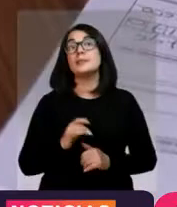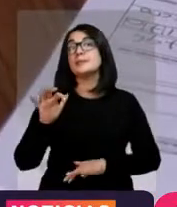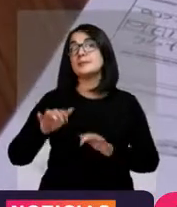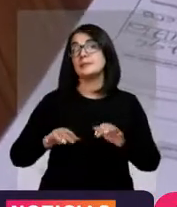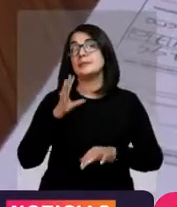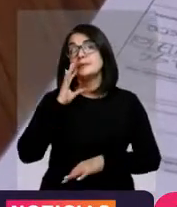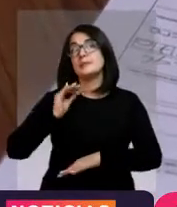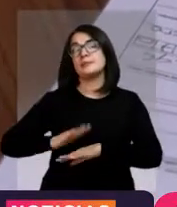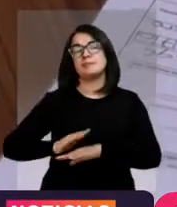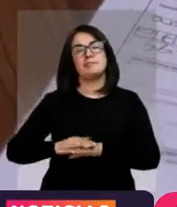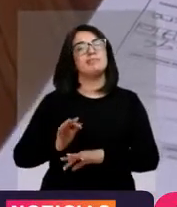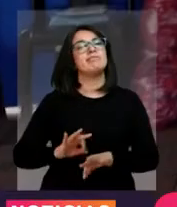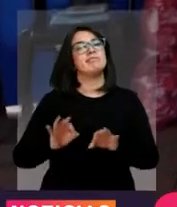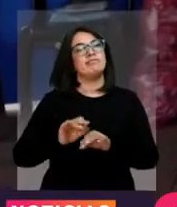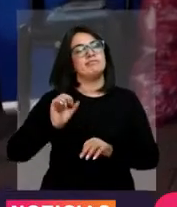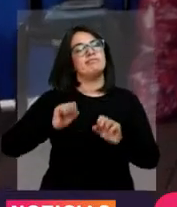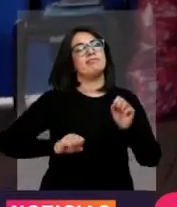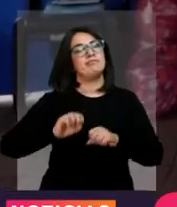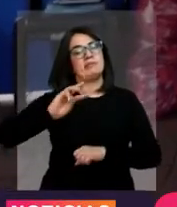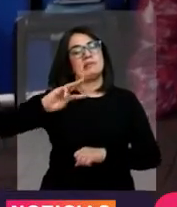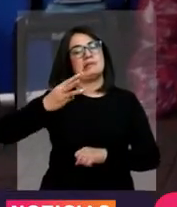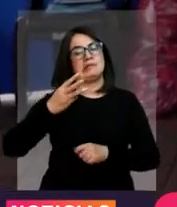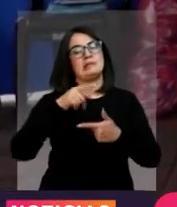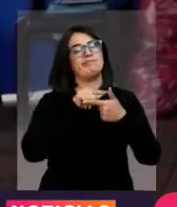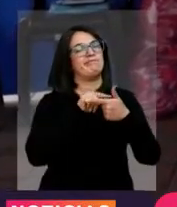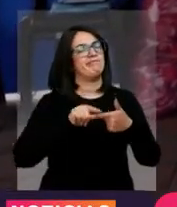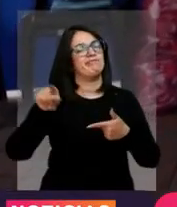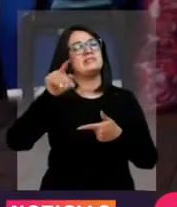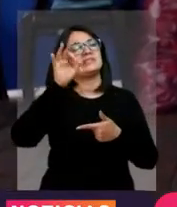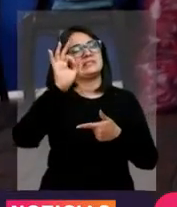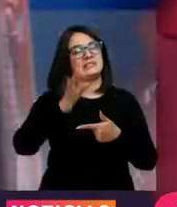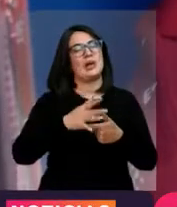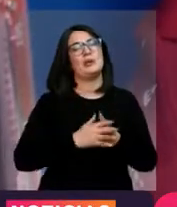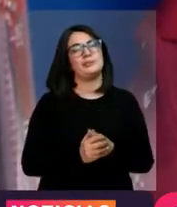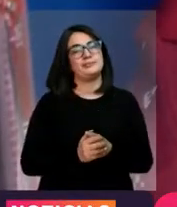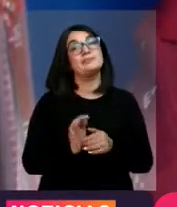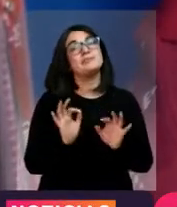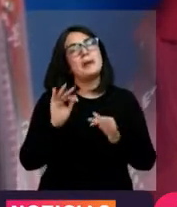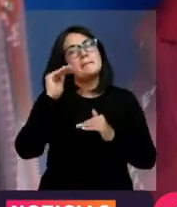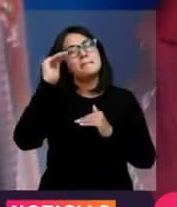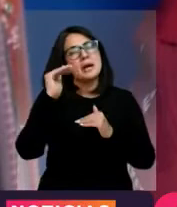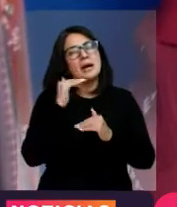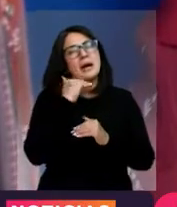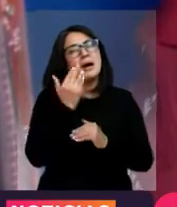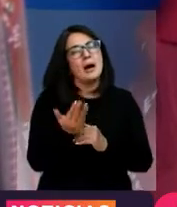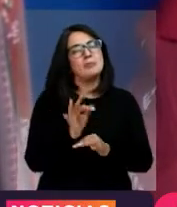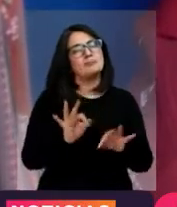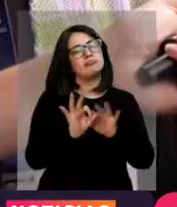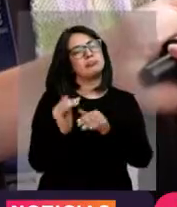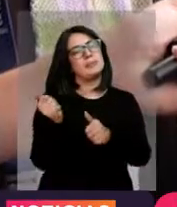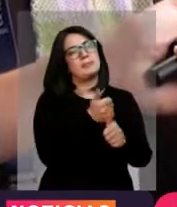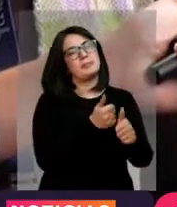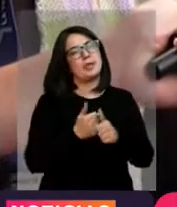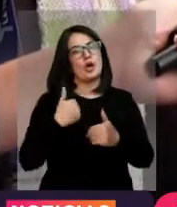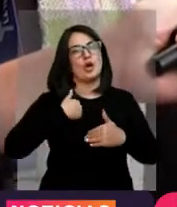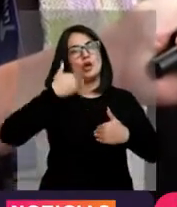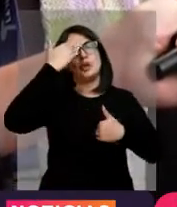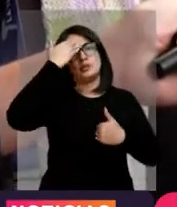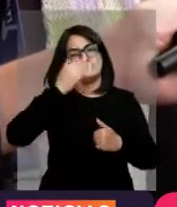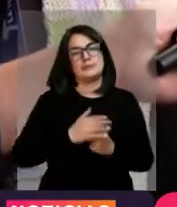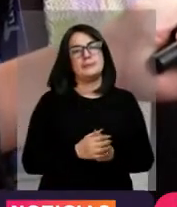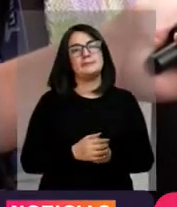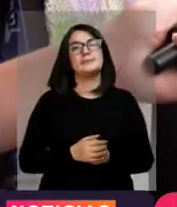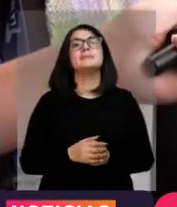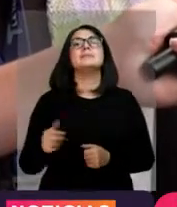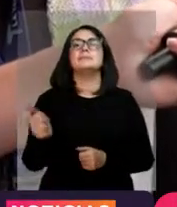inevitable la llegada de un tercer pico de contagios de COVID-19, pero se puede mitigar a través de la conciencia ciudadana. Tenemos que reforzar